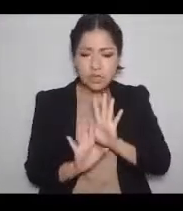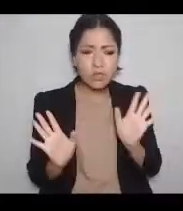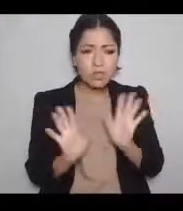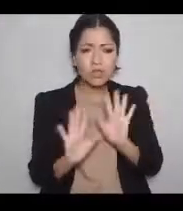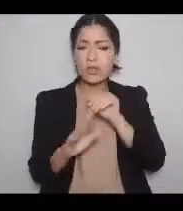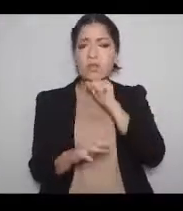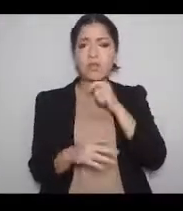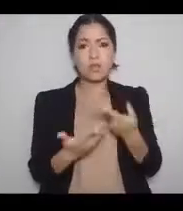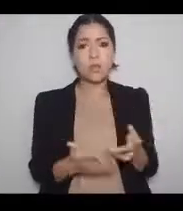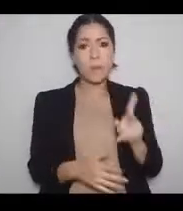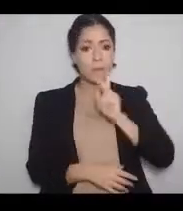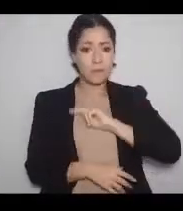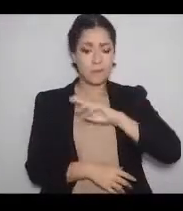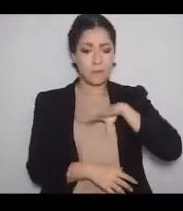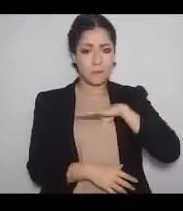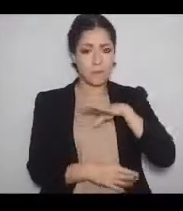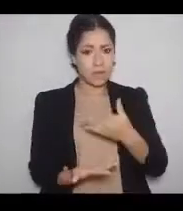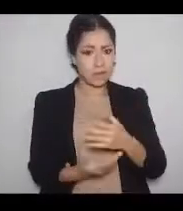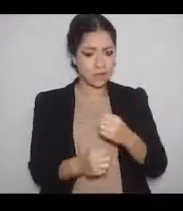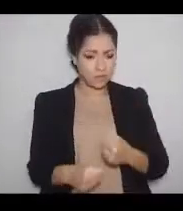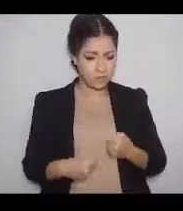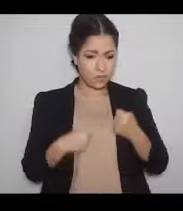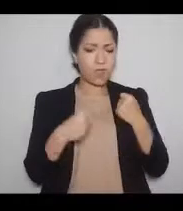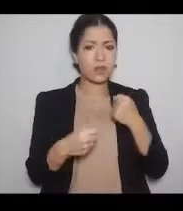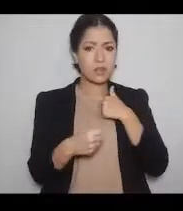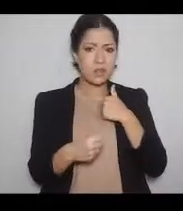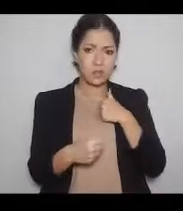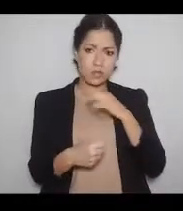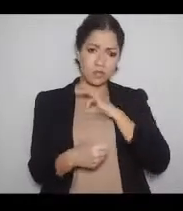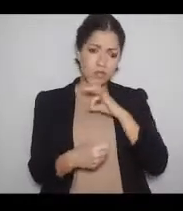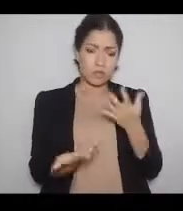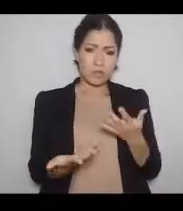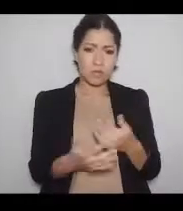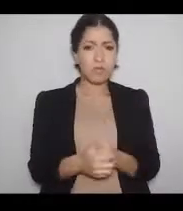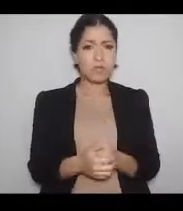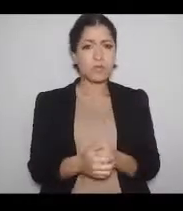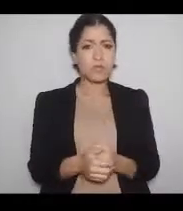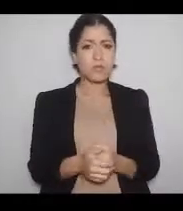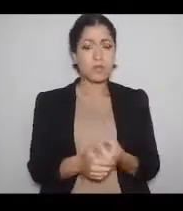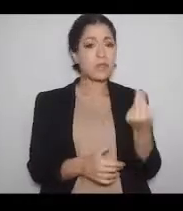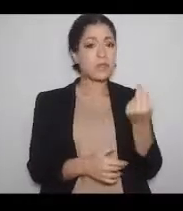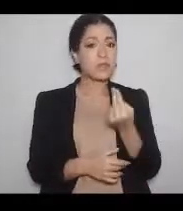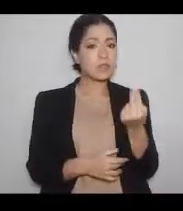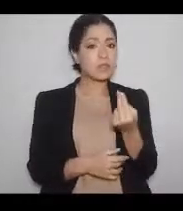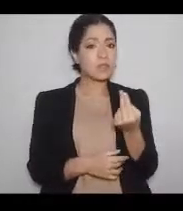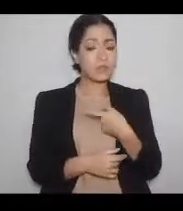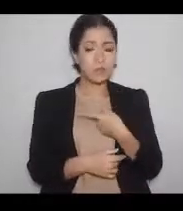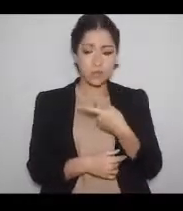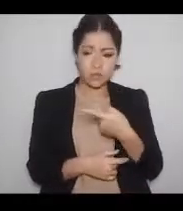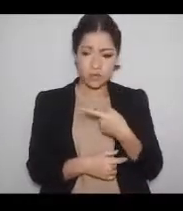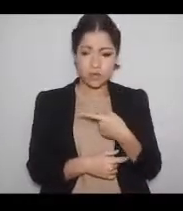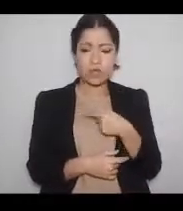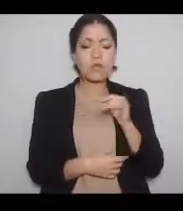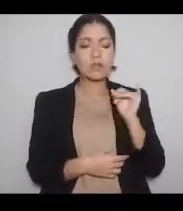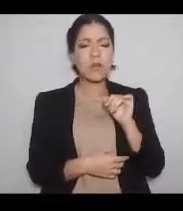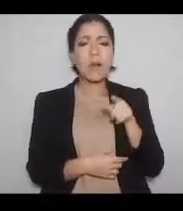Pero tú tienes la última palabra. Te quiero y te